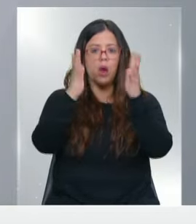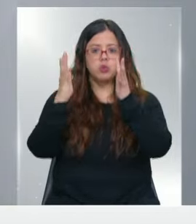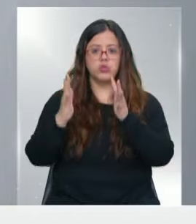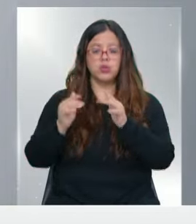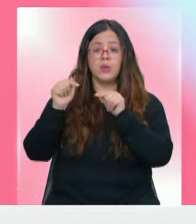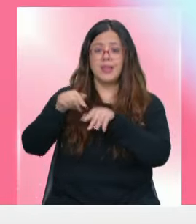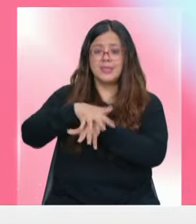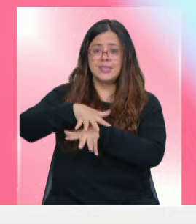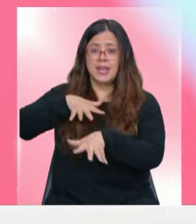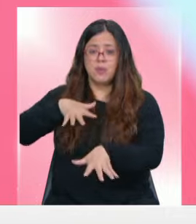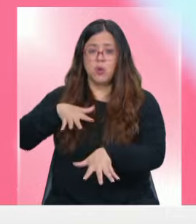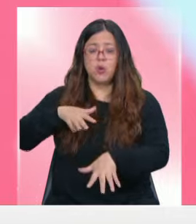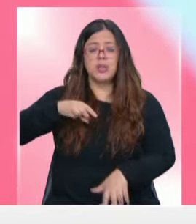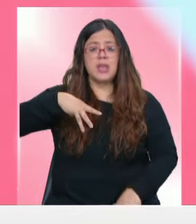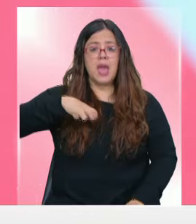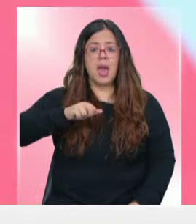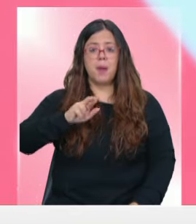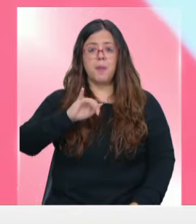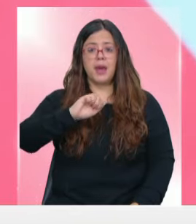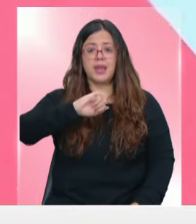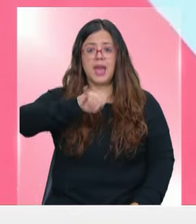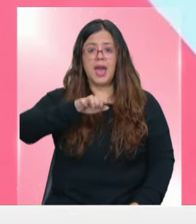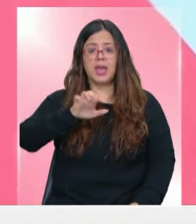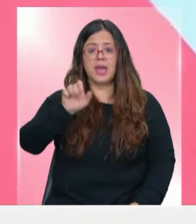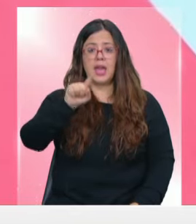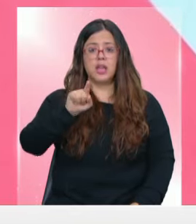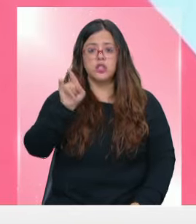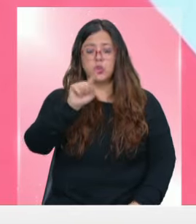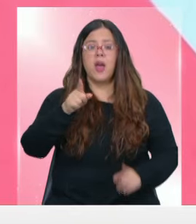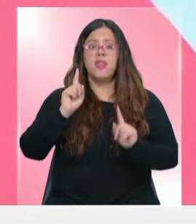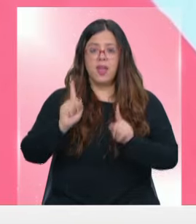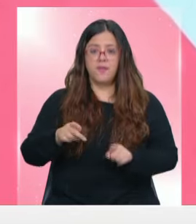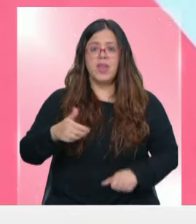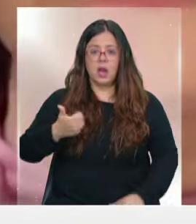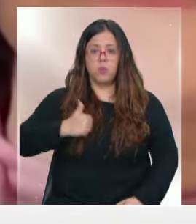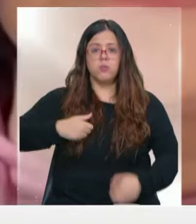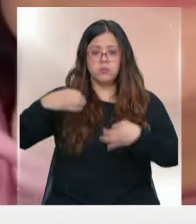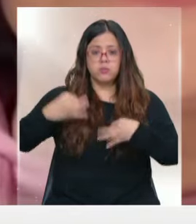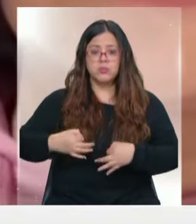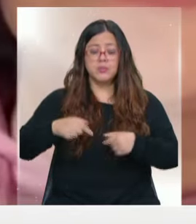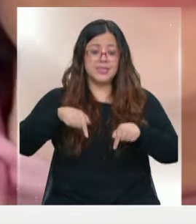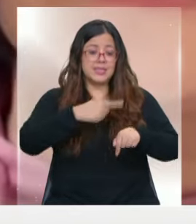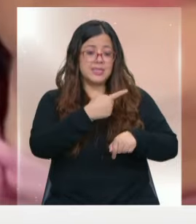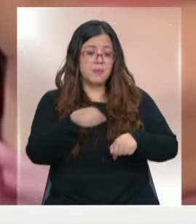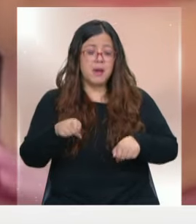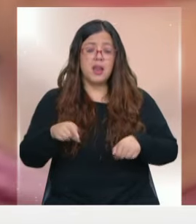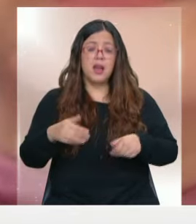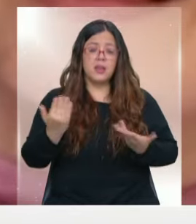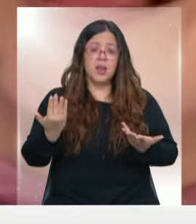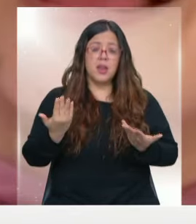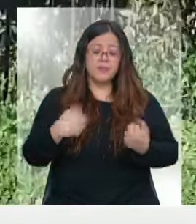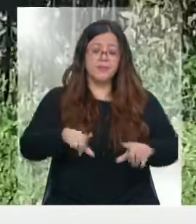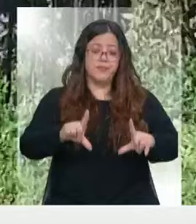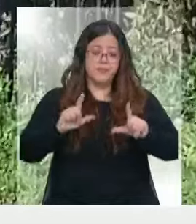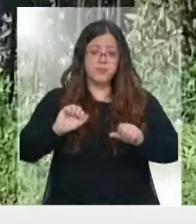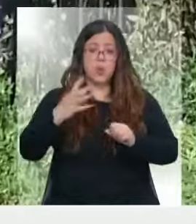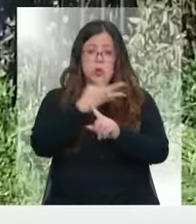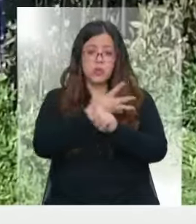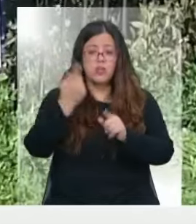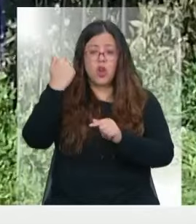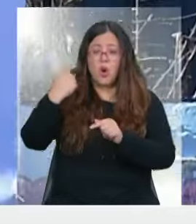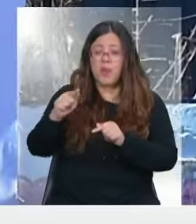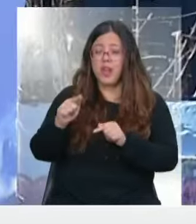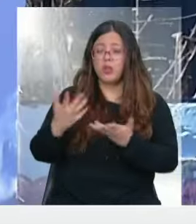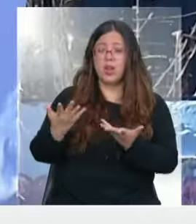En esta ceremonia, María Jesús debió decir presente. Esta semana se hubiese licenciado de cuarto medio, pero un brutal crimen se